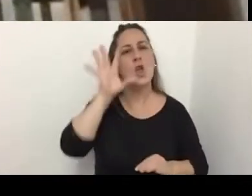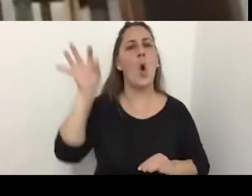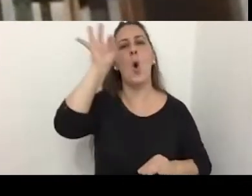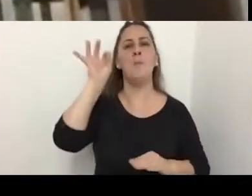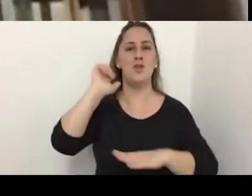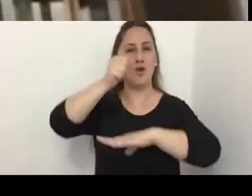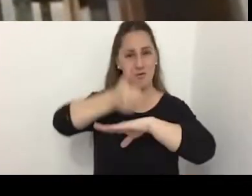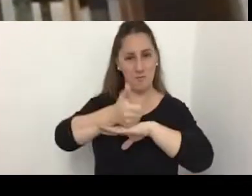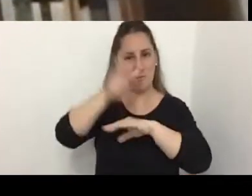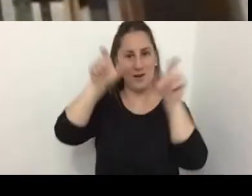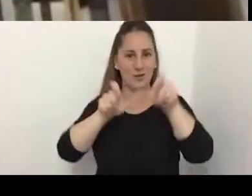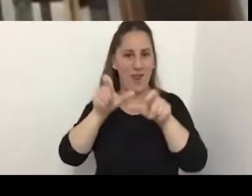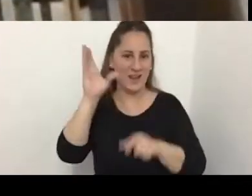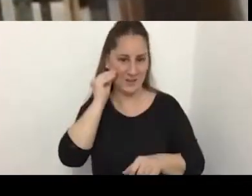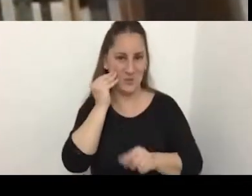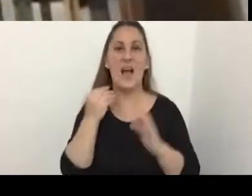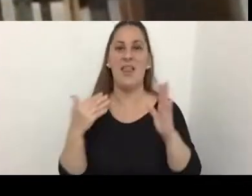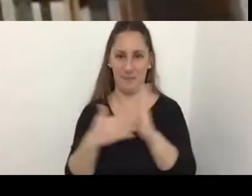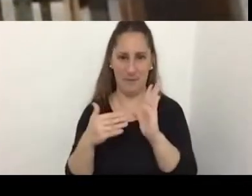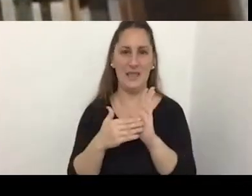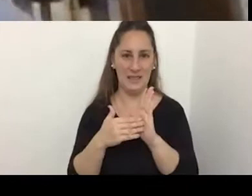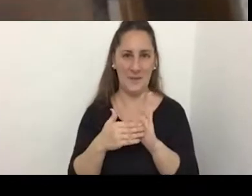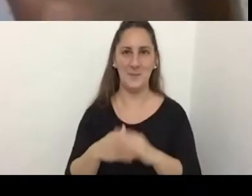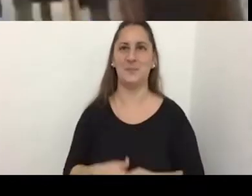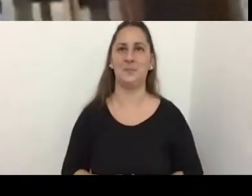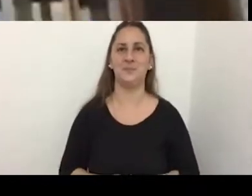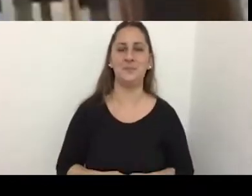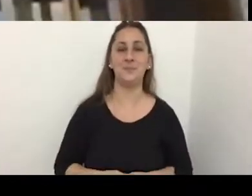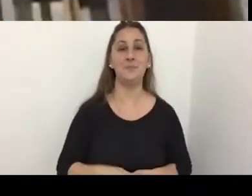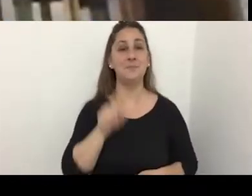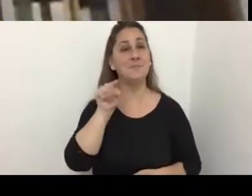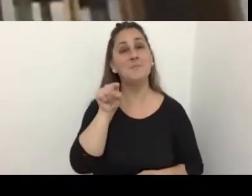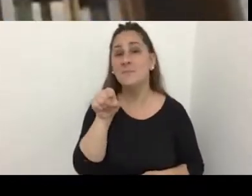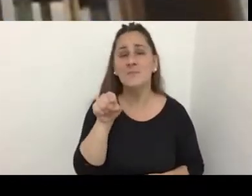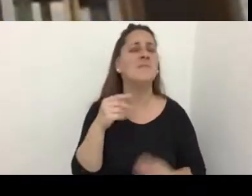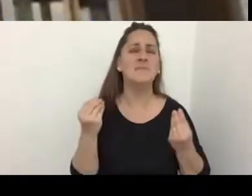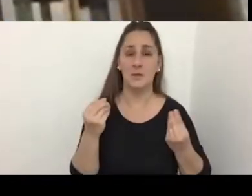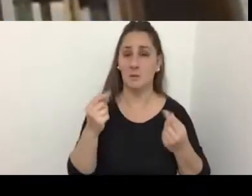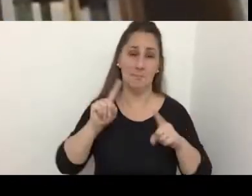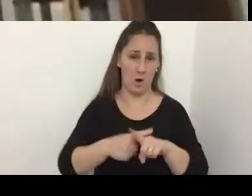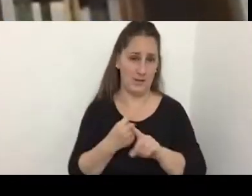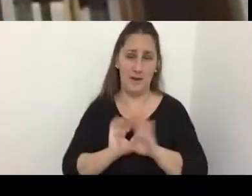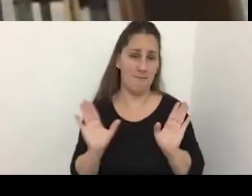escucha. ¿Sí? Y eso es política.